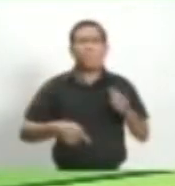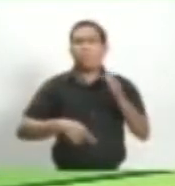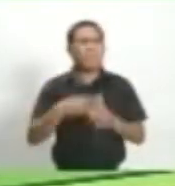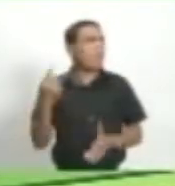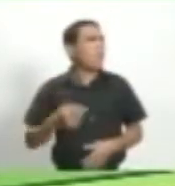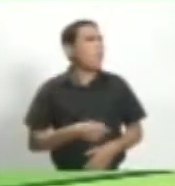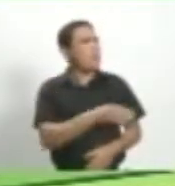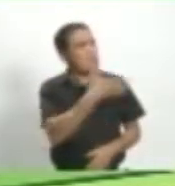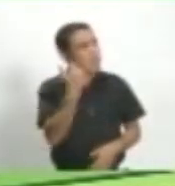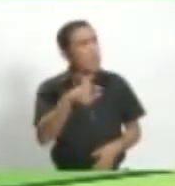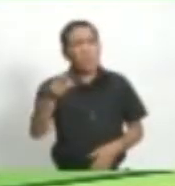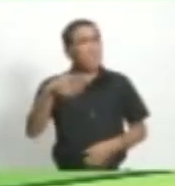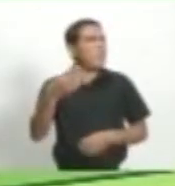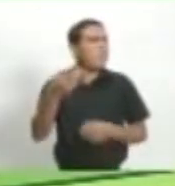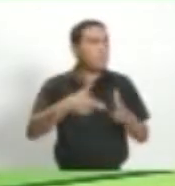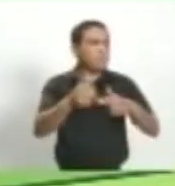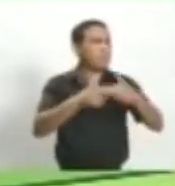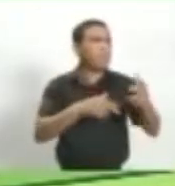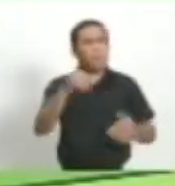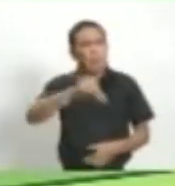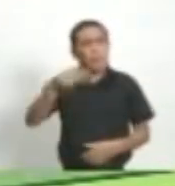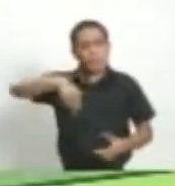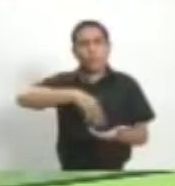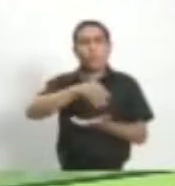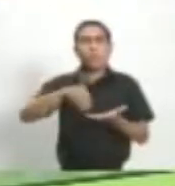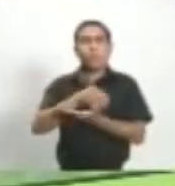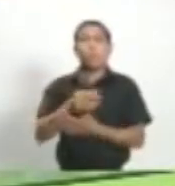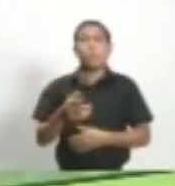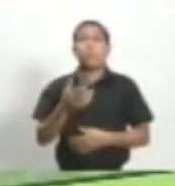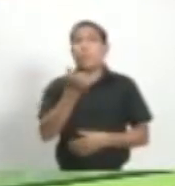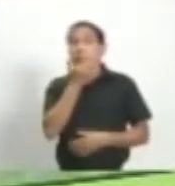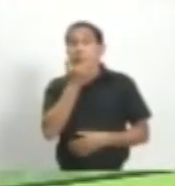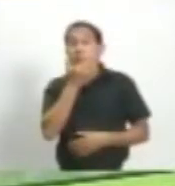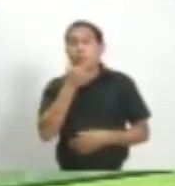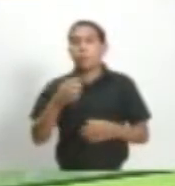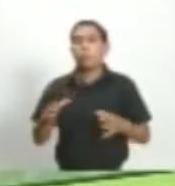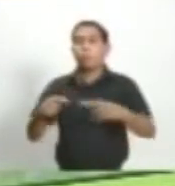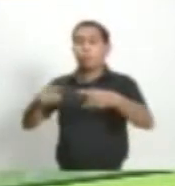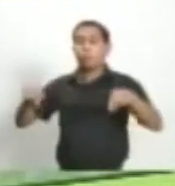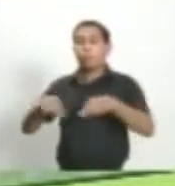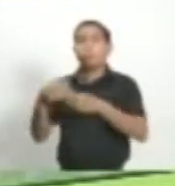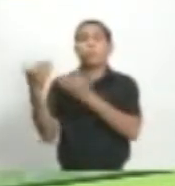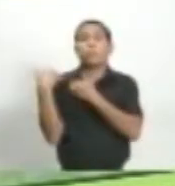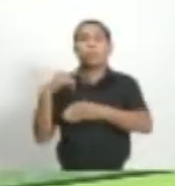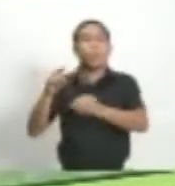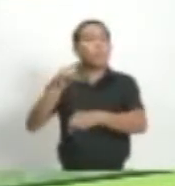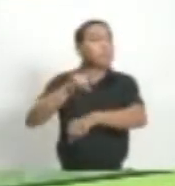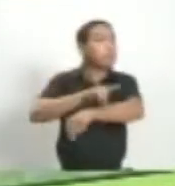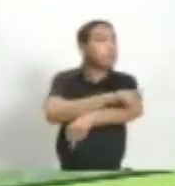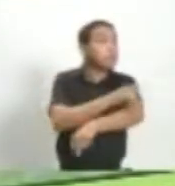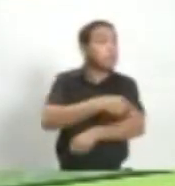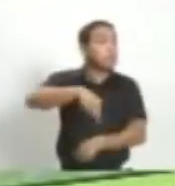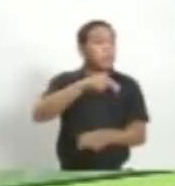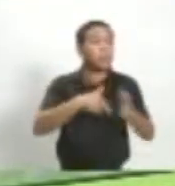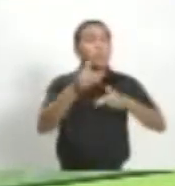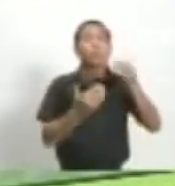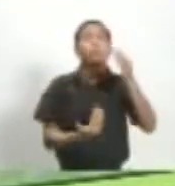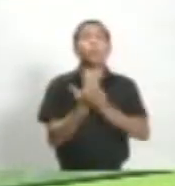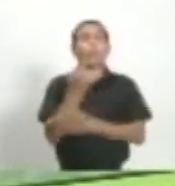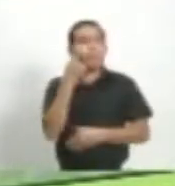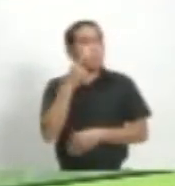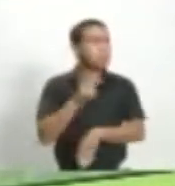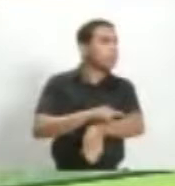Sociedad de Ingenieros del Atlántico, su presidente destacó que Planeación y Control Urbano debe vigilar las condiciones de las nuevas